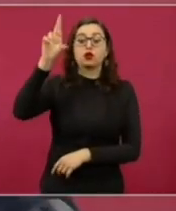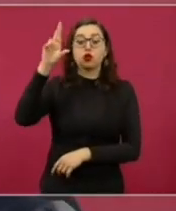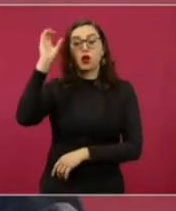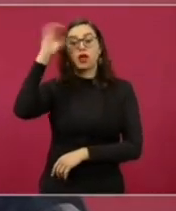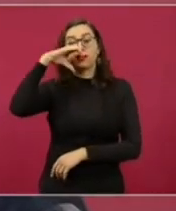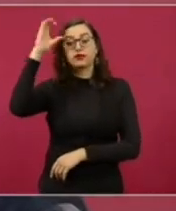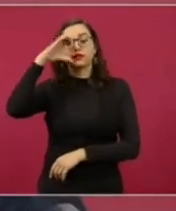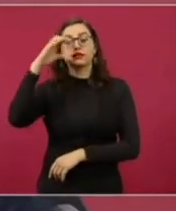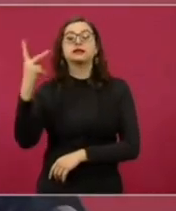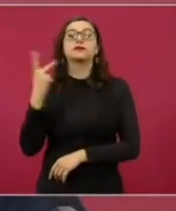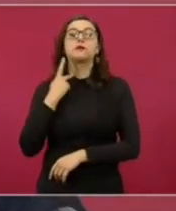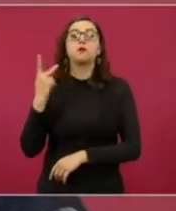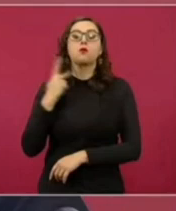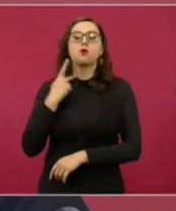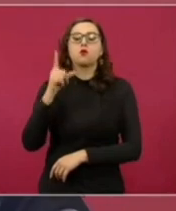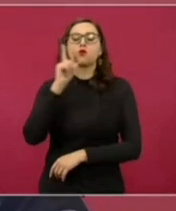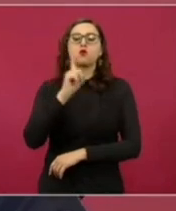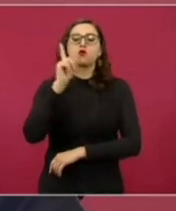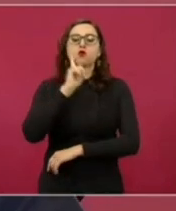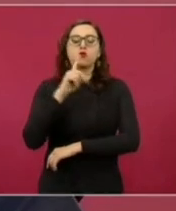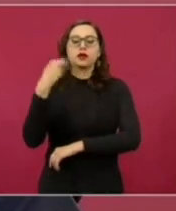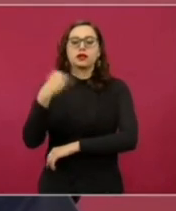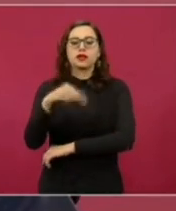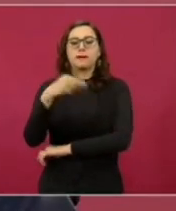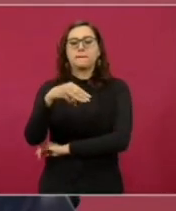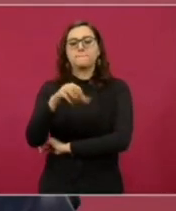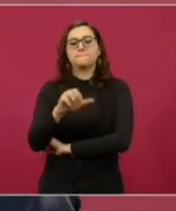la señora Merkel,